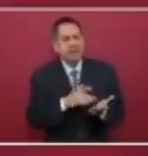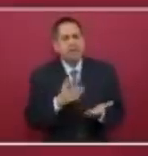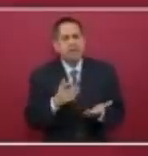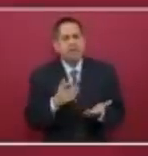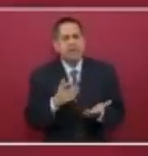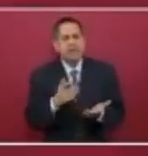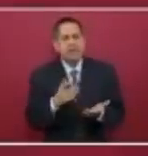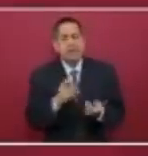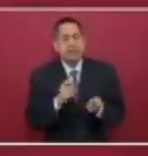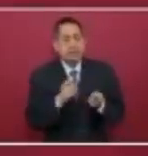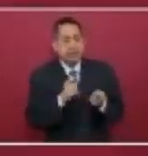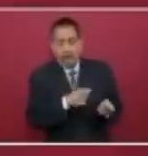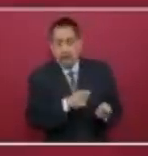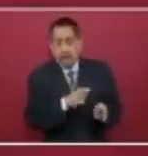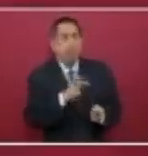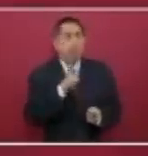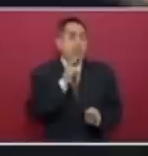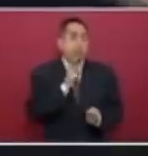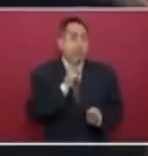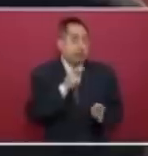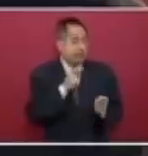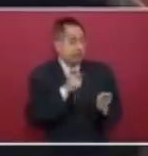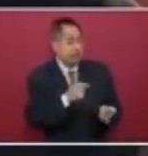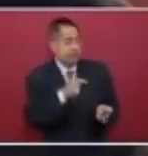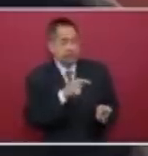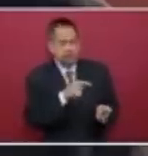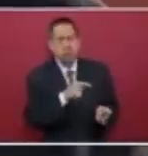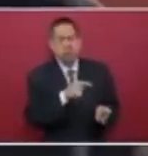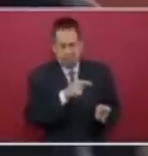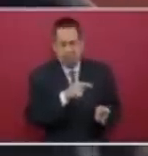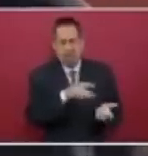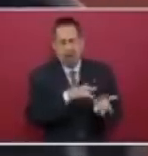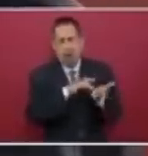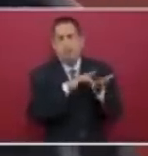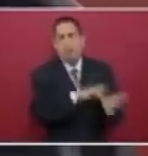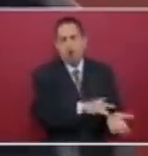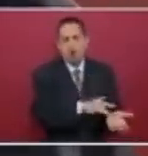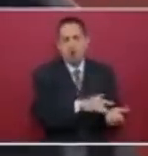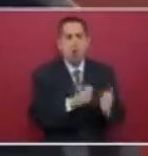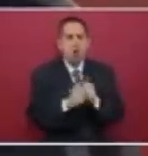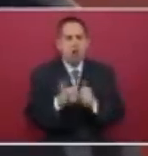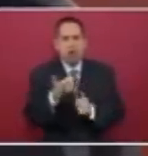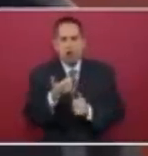darle el apoyo económico